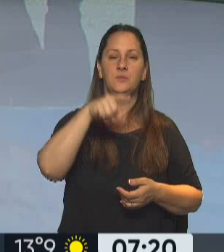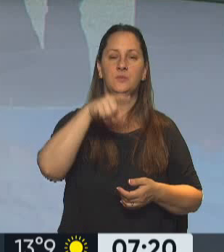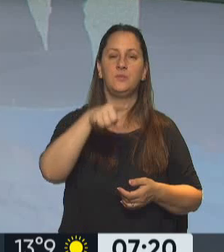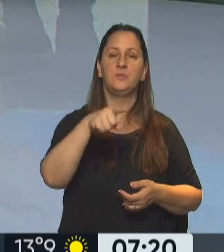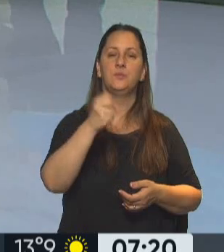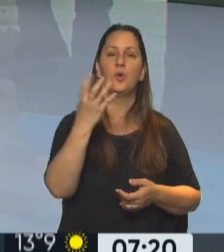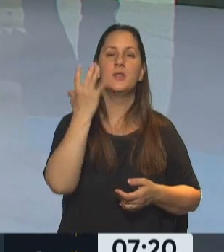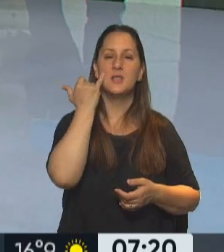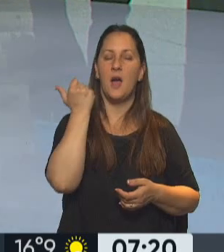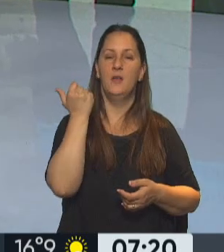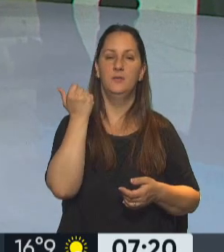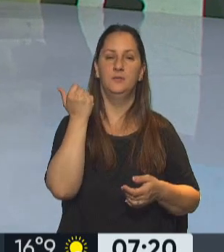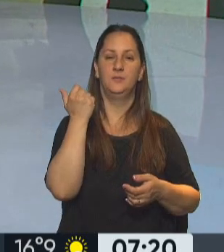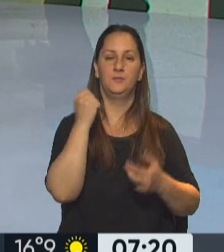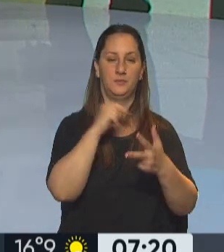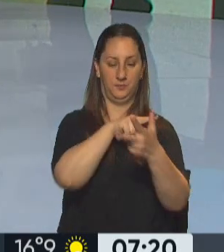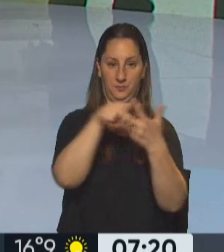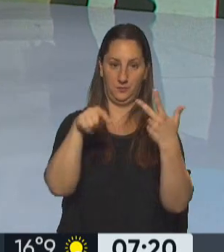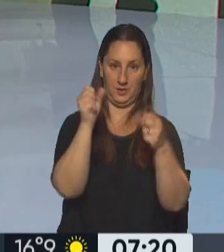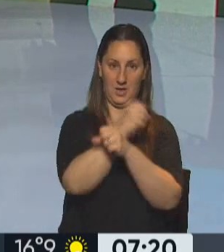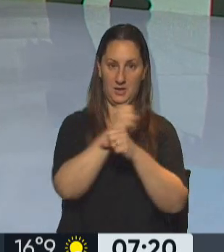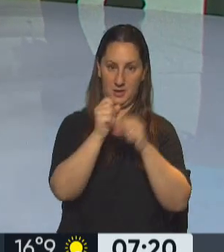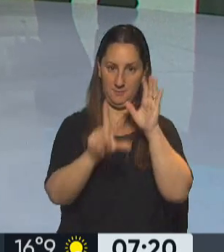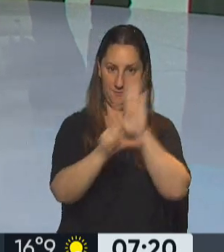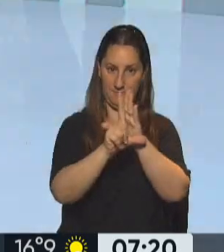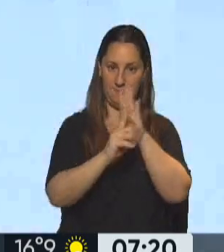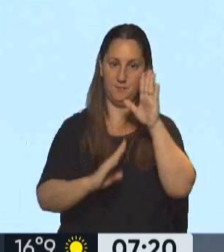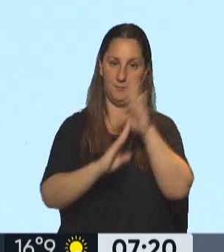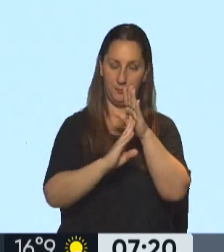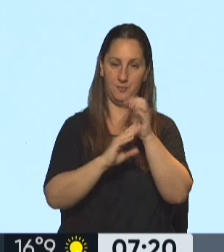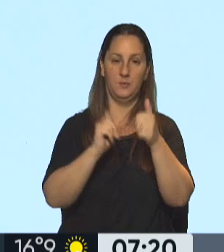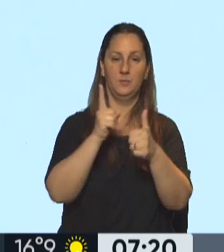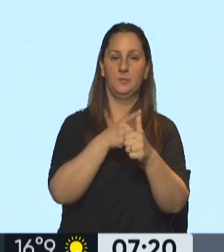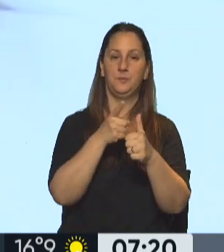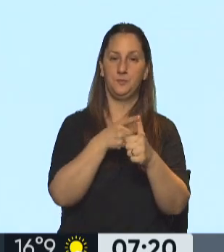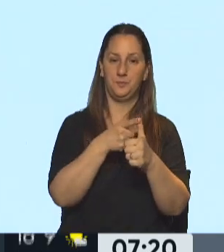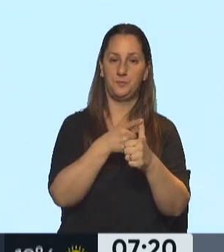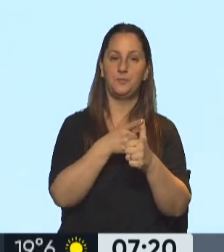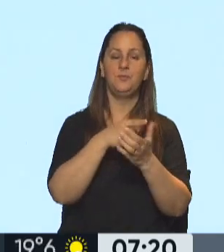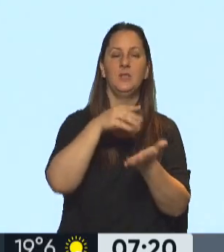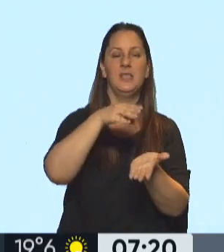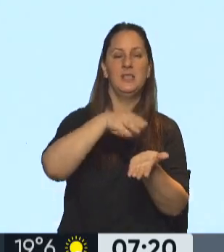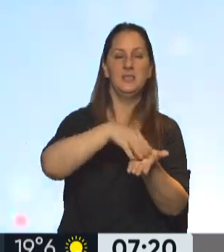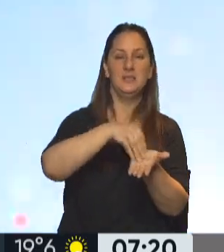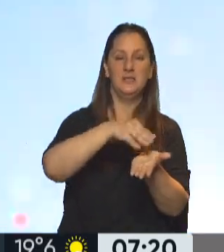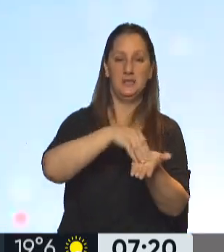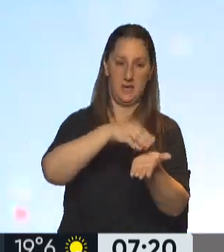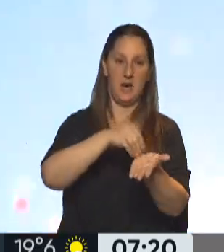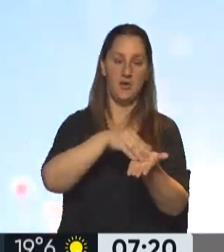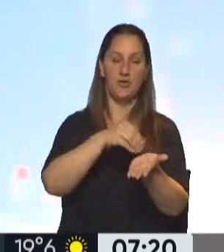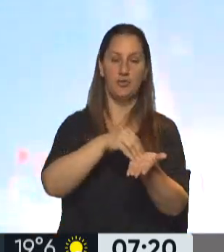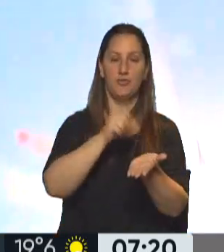Porque se aprobaron tres leyes fundamentales relacionadas, entre otras, con los terrenos ocupados, terrenos